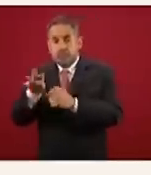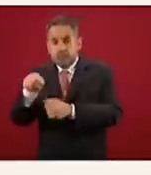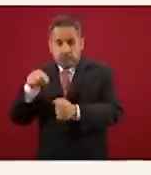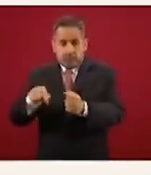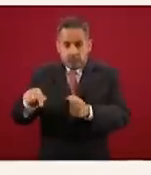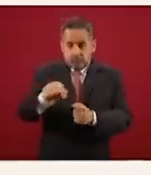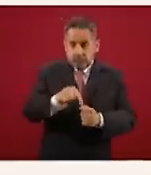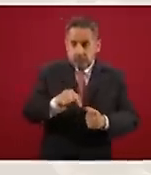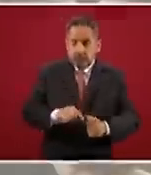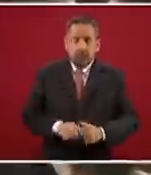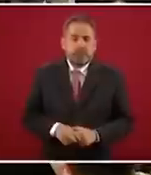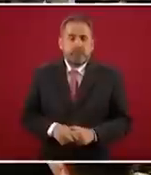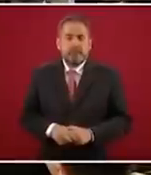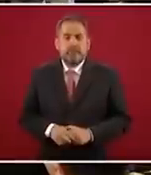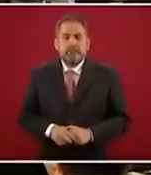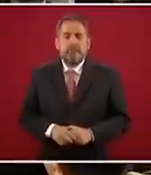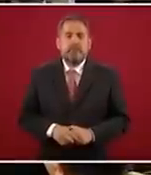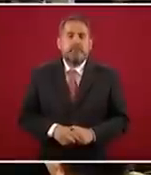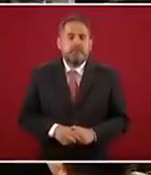sigue.